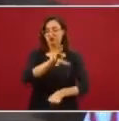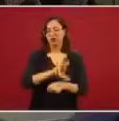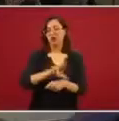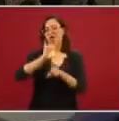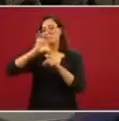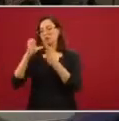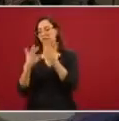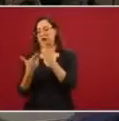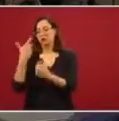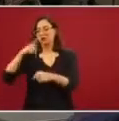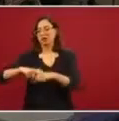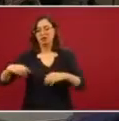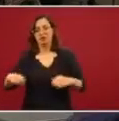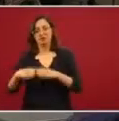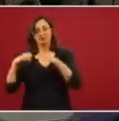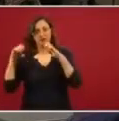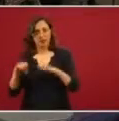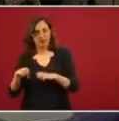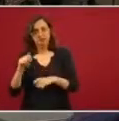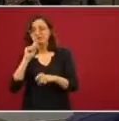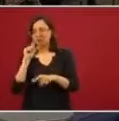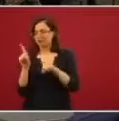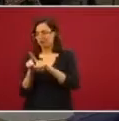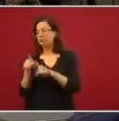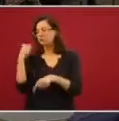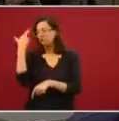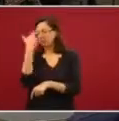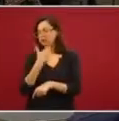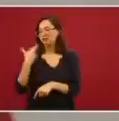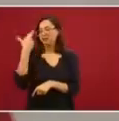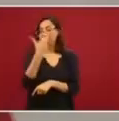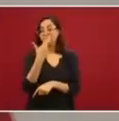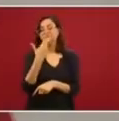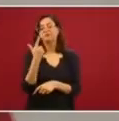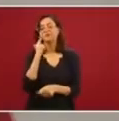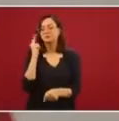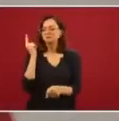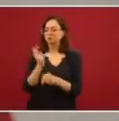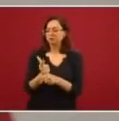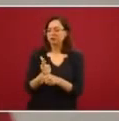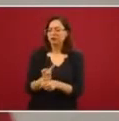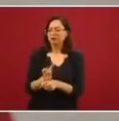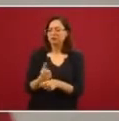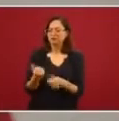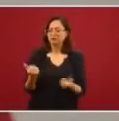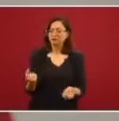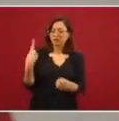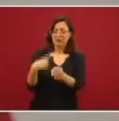nacional de emergencias y justamente ahí es donde identificamos que no reúne las características